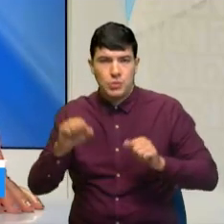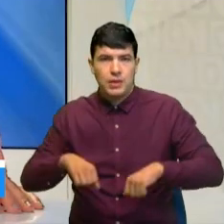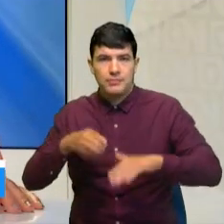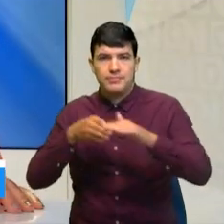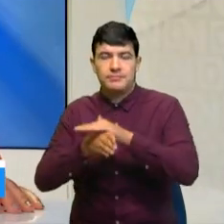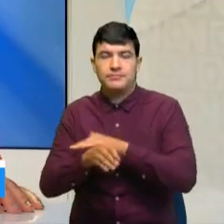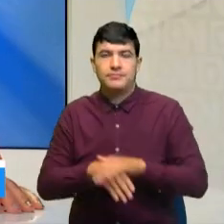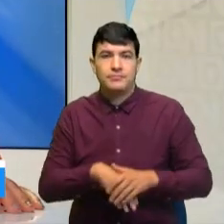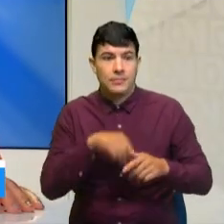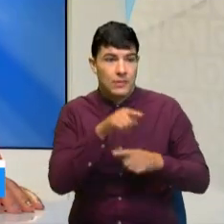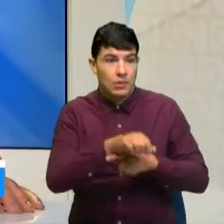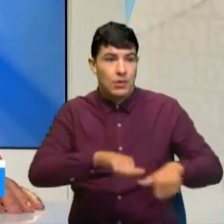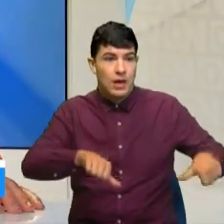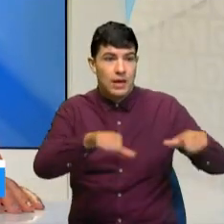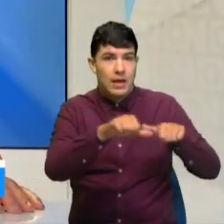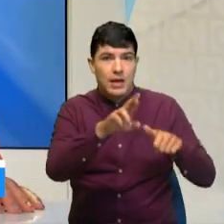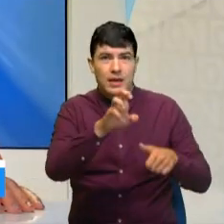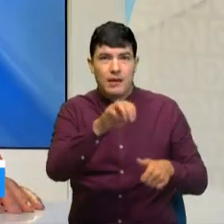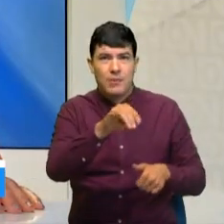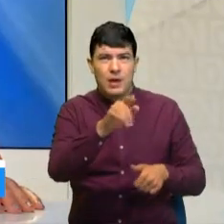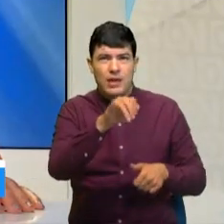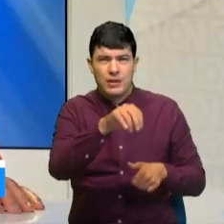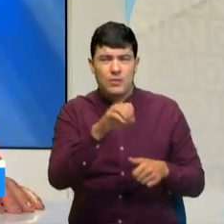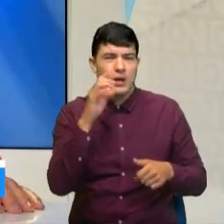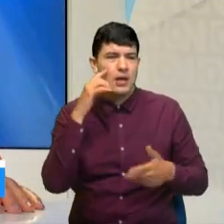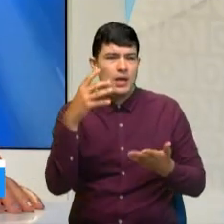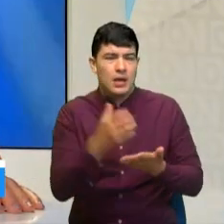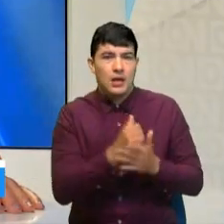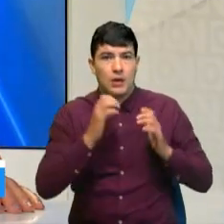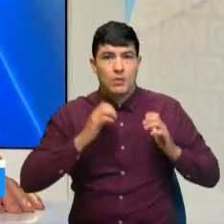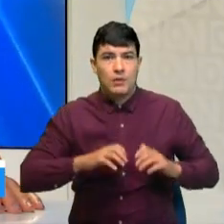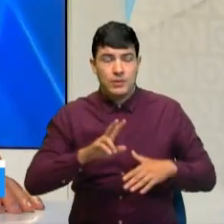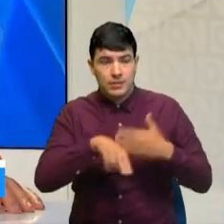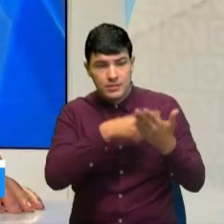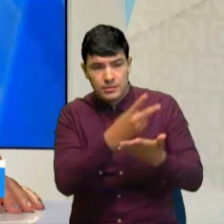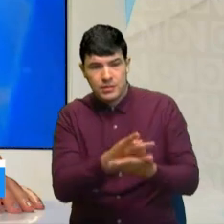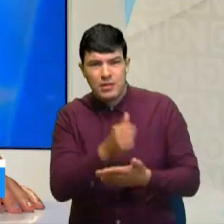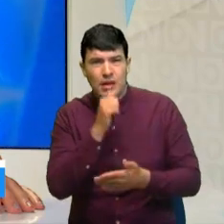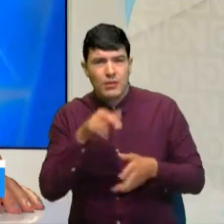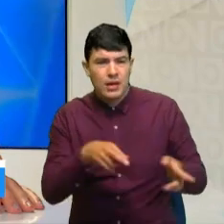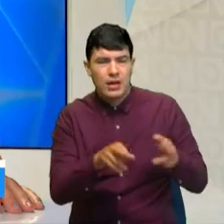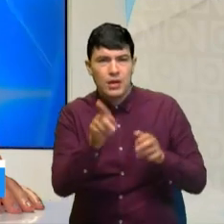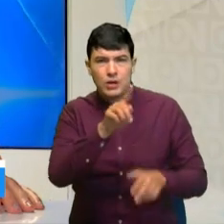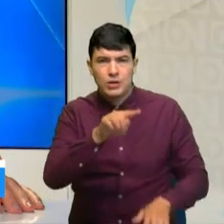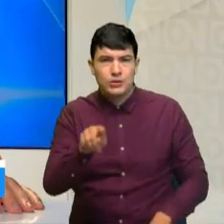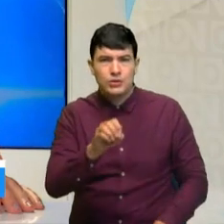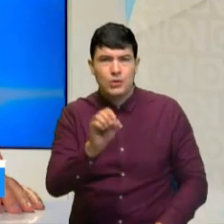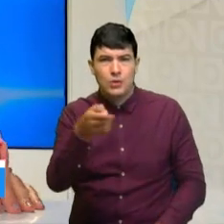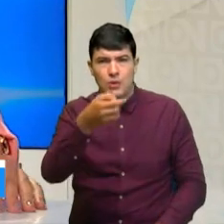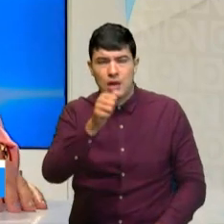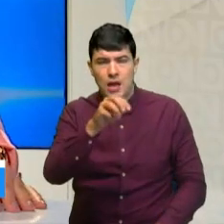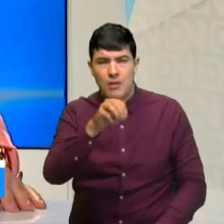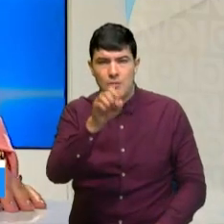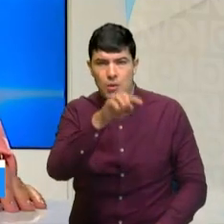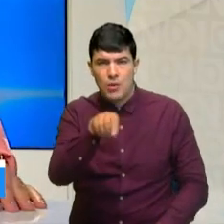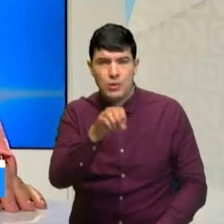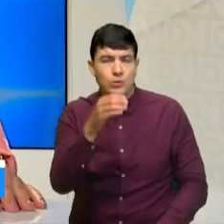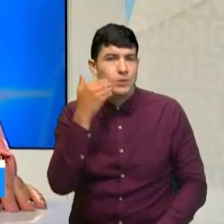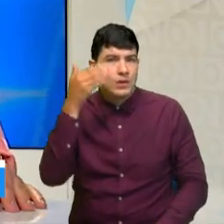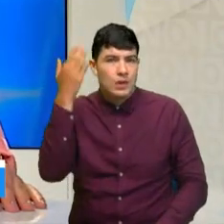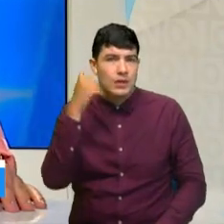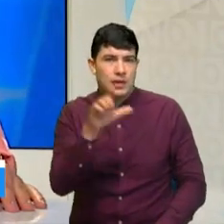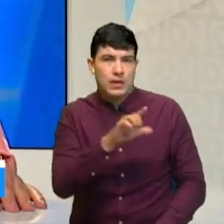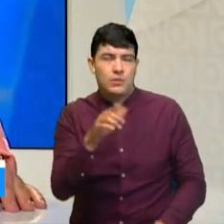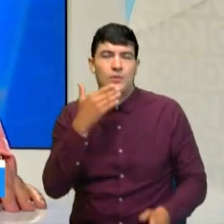y en el sector del remolino fue encontrado el cuerpo del menor que desapareció al caer en las aguas del río sogamoso este lunes el rescate pues gracias